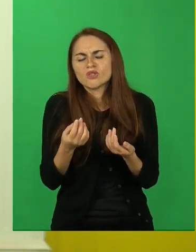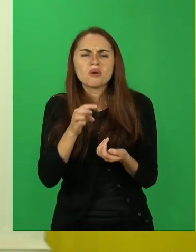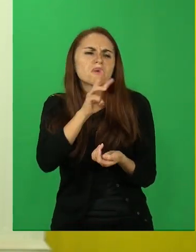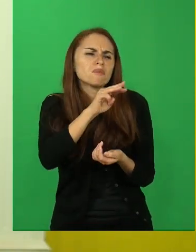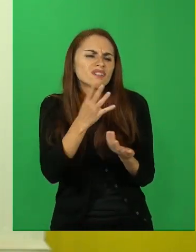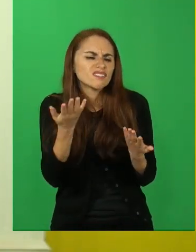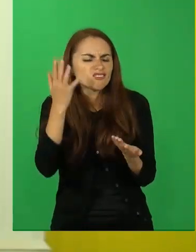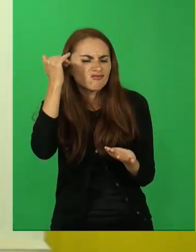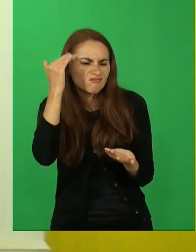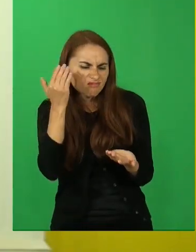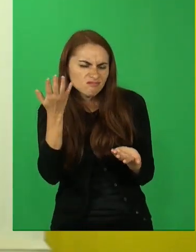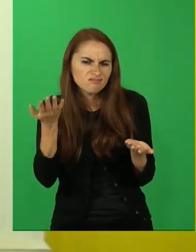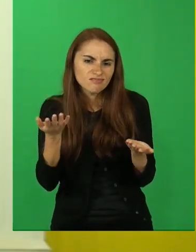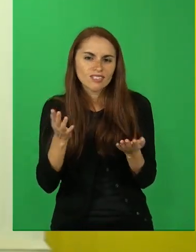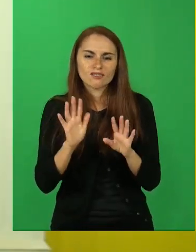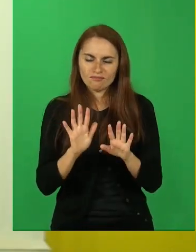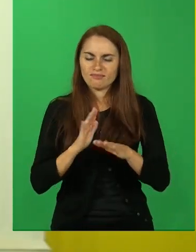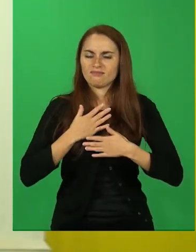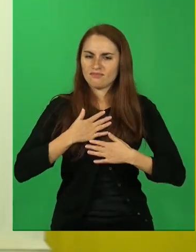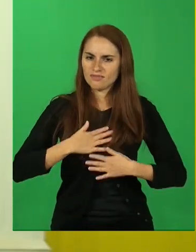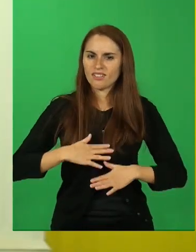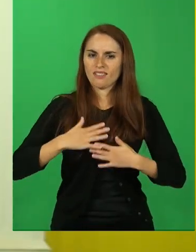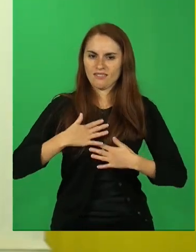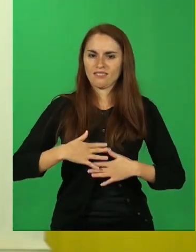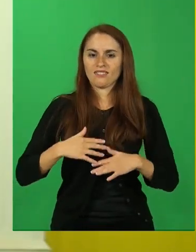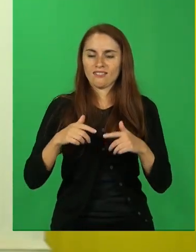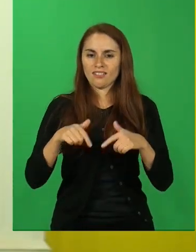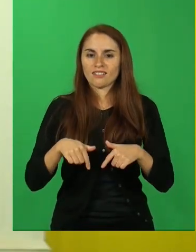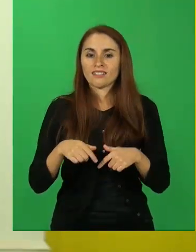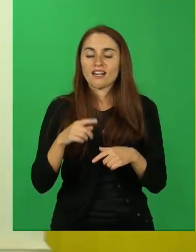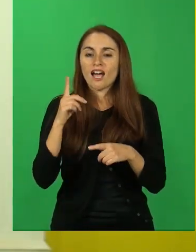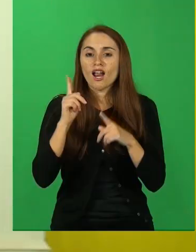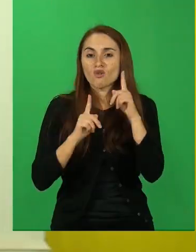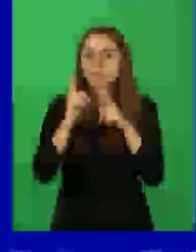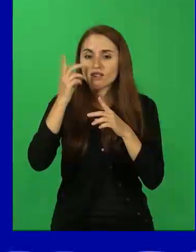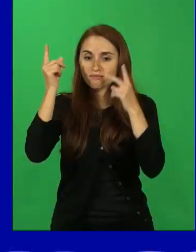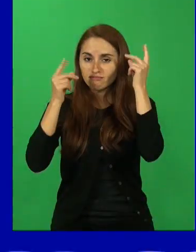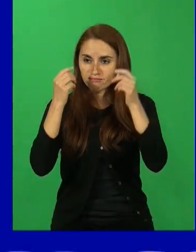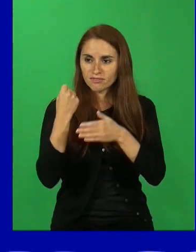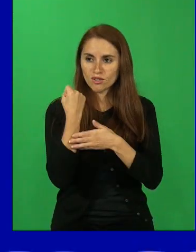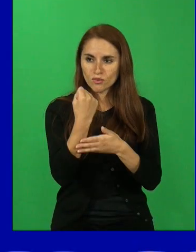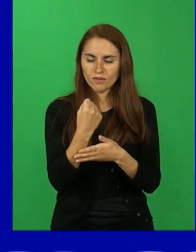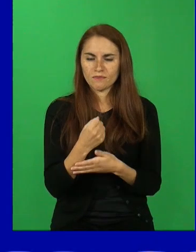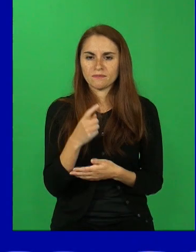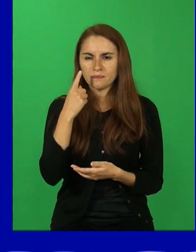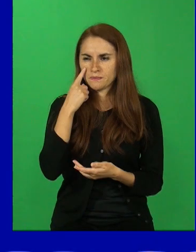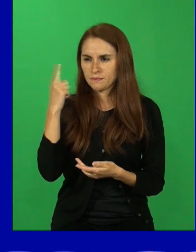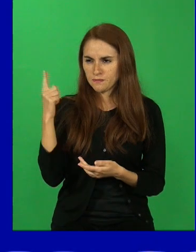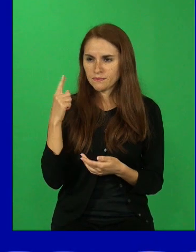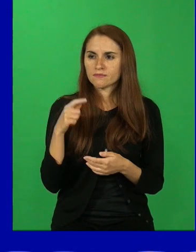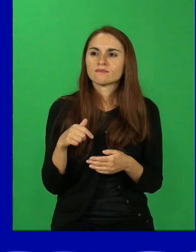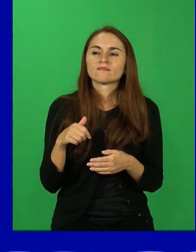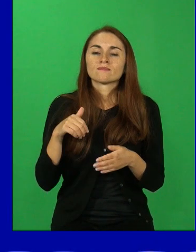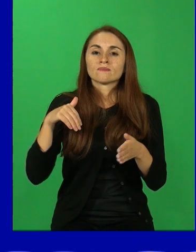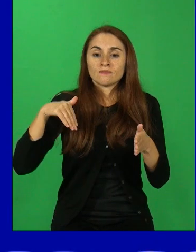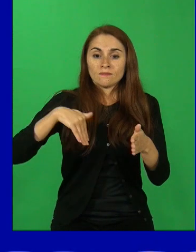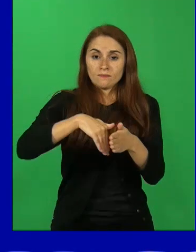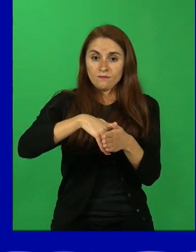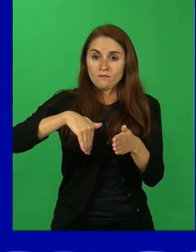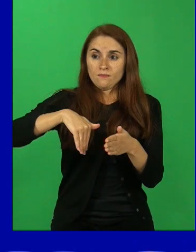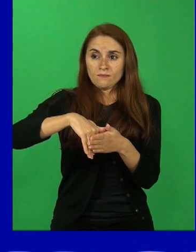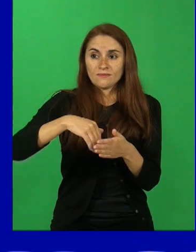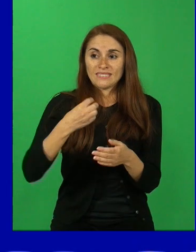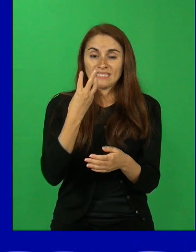no entiendo, papá. Aquí vas a ver los tips que te van a ayudar. Dice, en un terminal salen 3 buses a